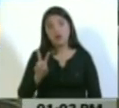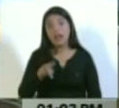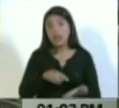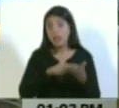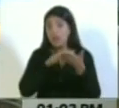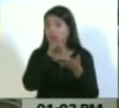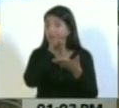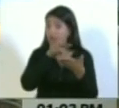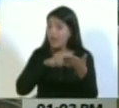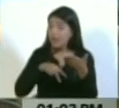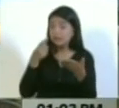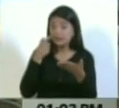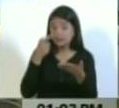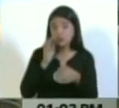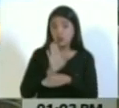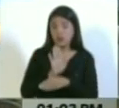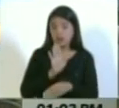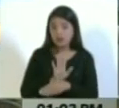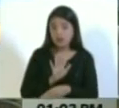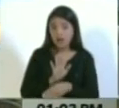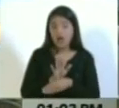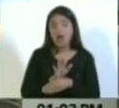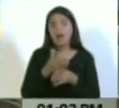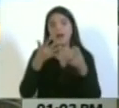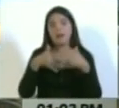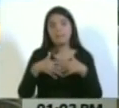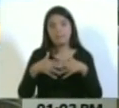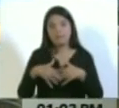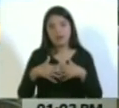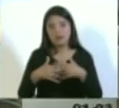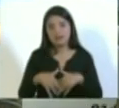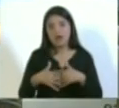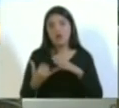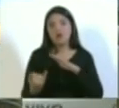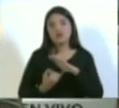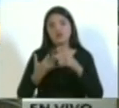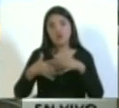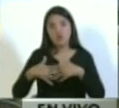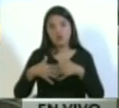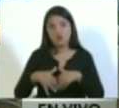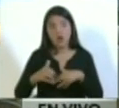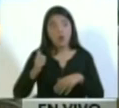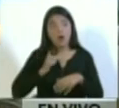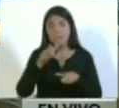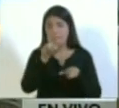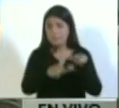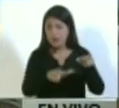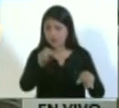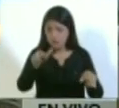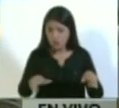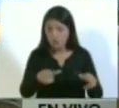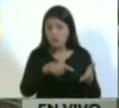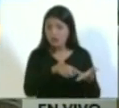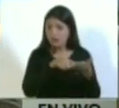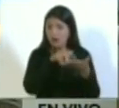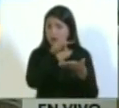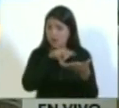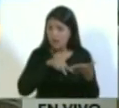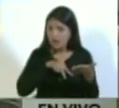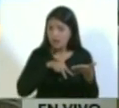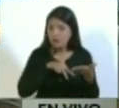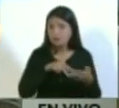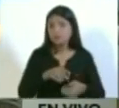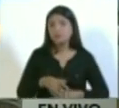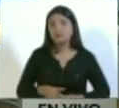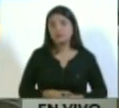con cuidado, comerciantes, empresarios, industriales, aquel que lee, le hacen cantos